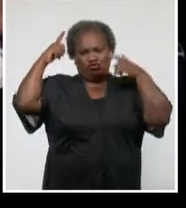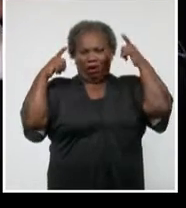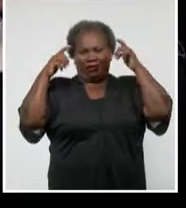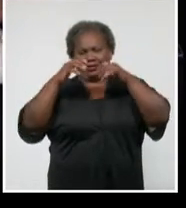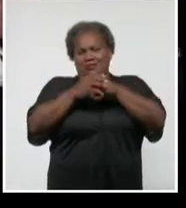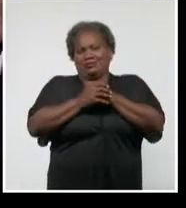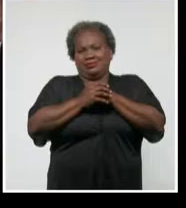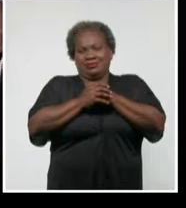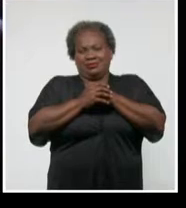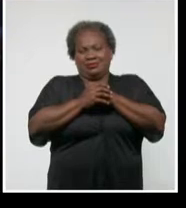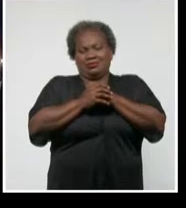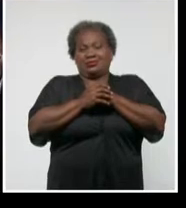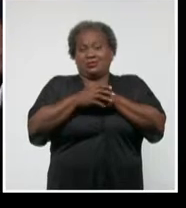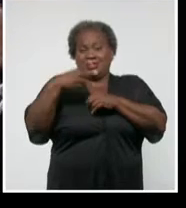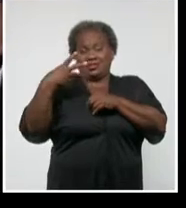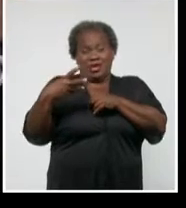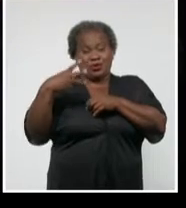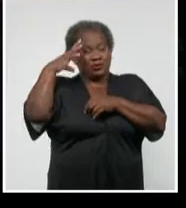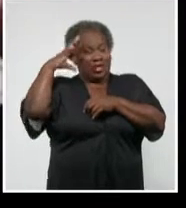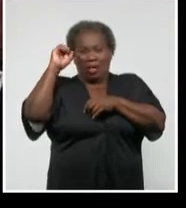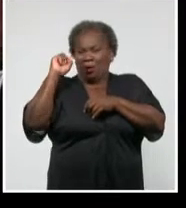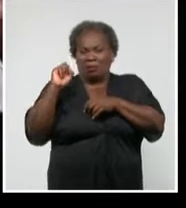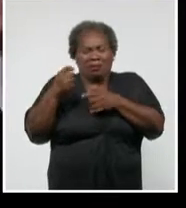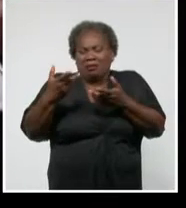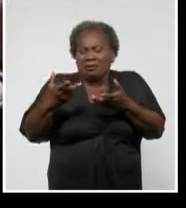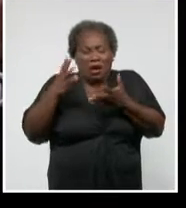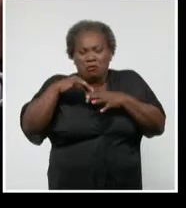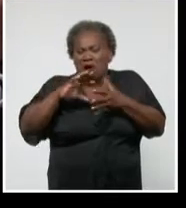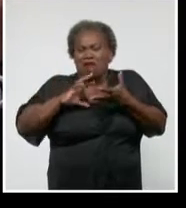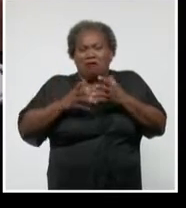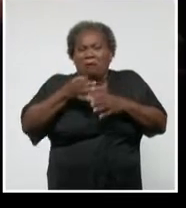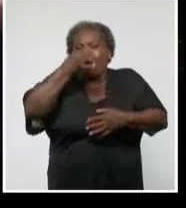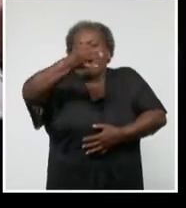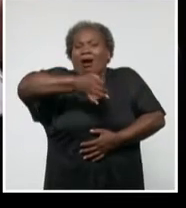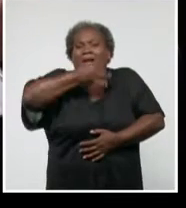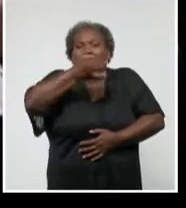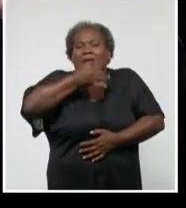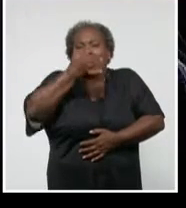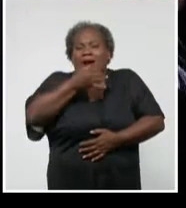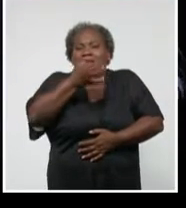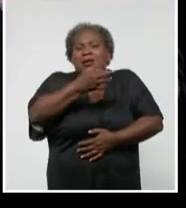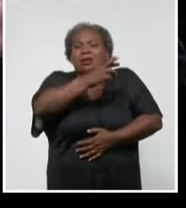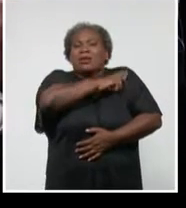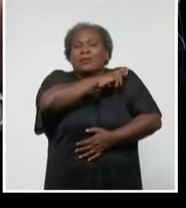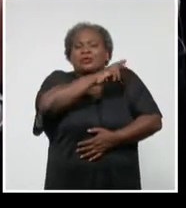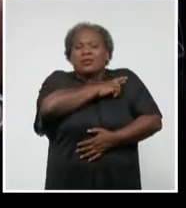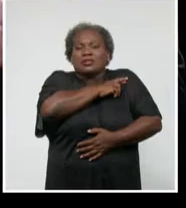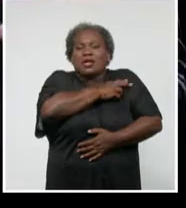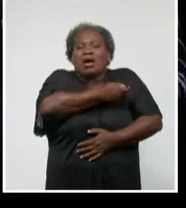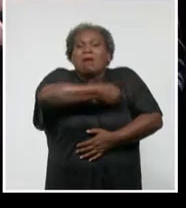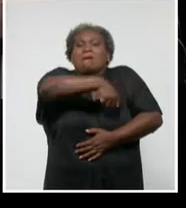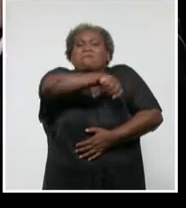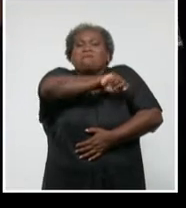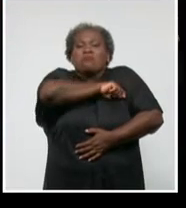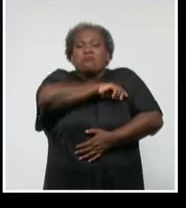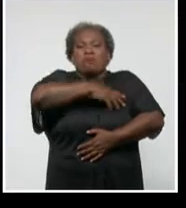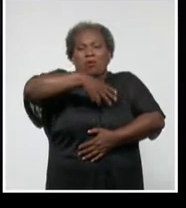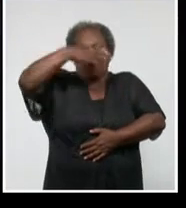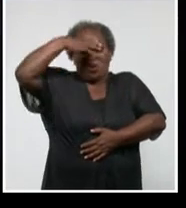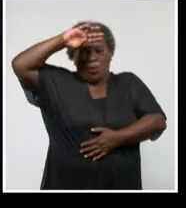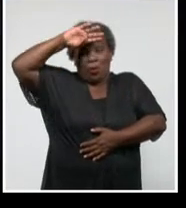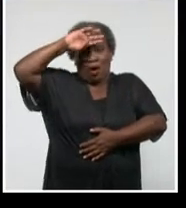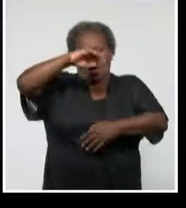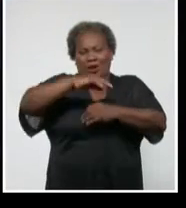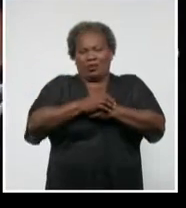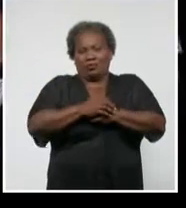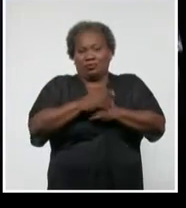han metido en un callejón sin salida y no tiene otra forma de explicarse lo que responsabilizar al pueblo cubano, al gobierno cubano, de algo que